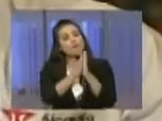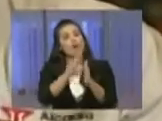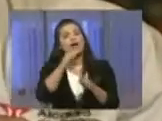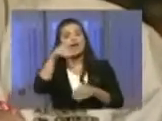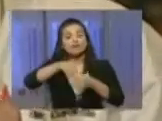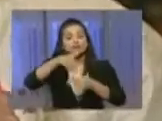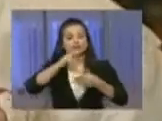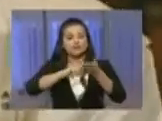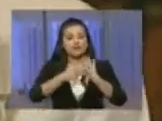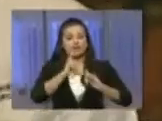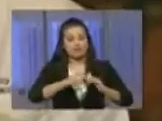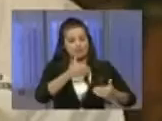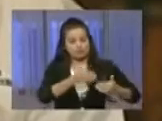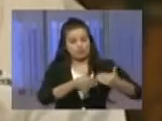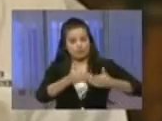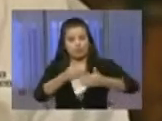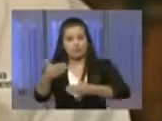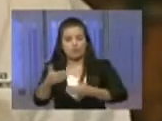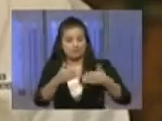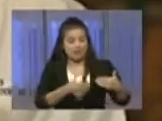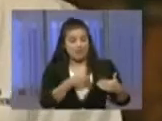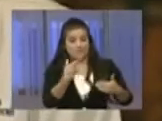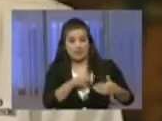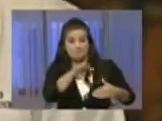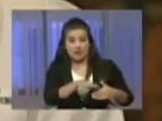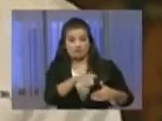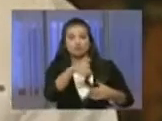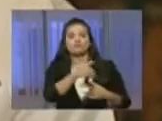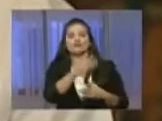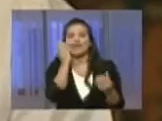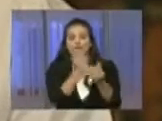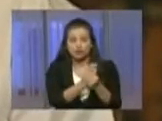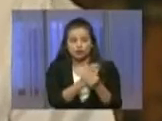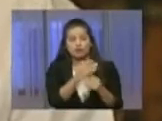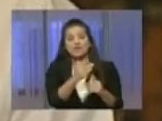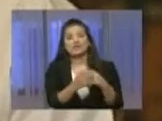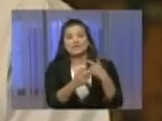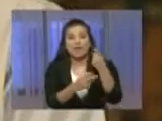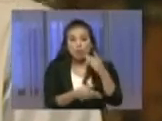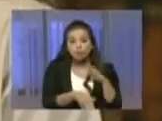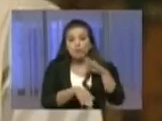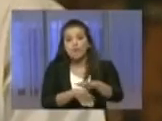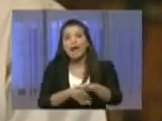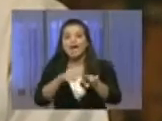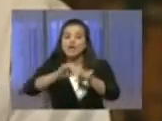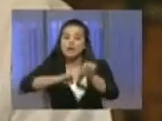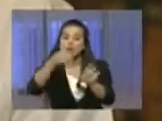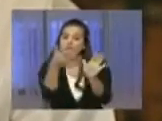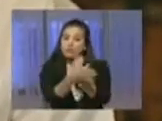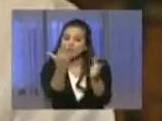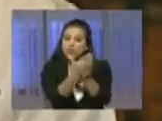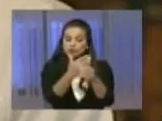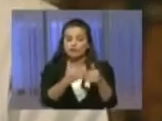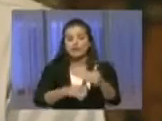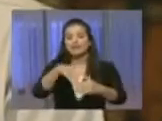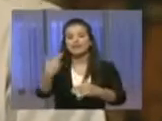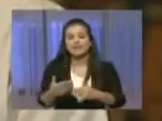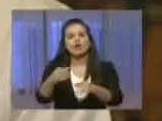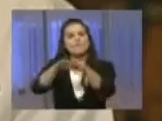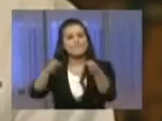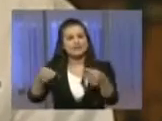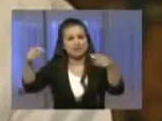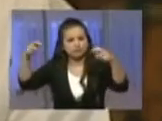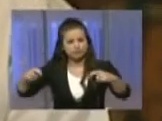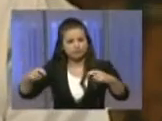inicio del registro electoral la auditoría del registro electoral la creación del tabl mesa la discusión de